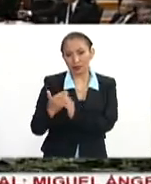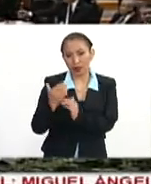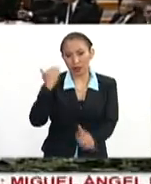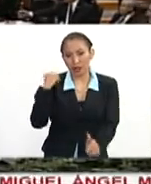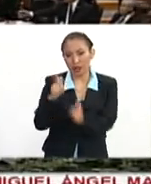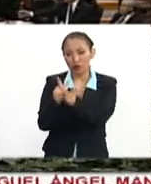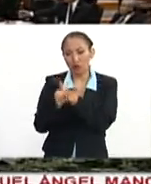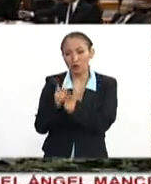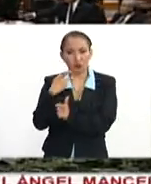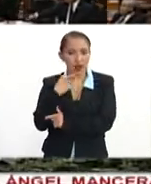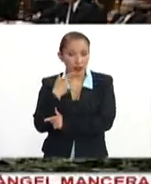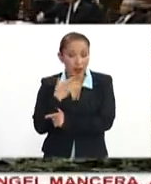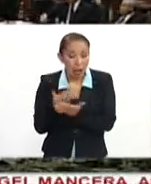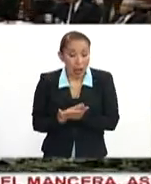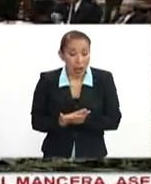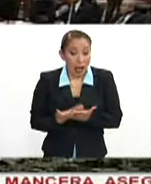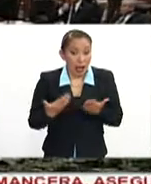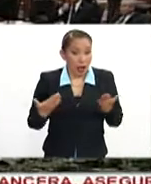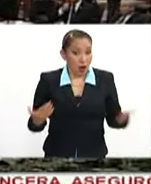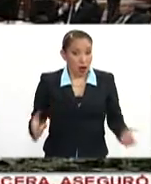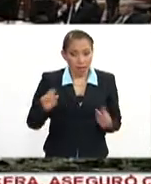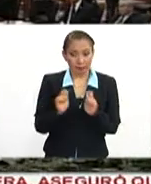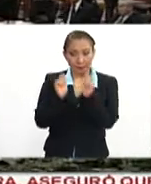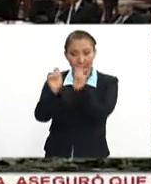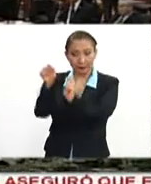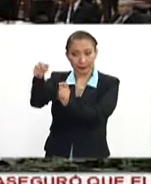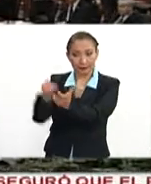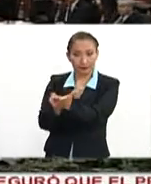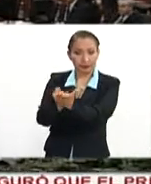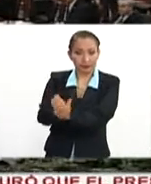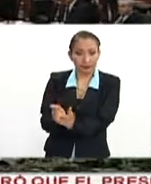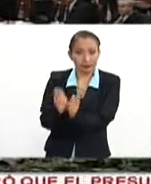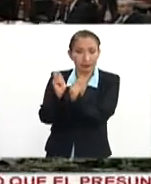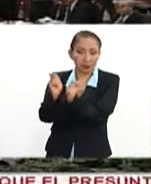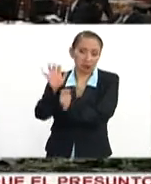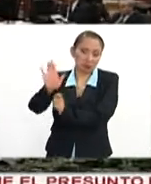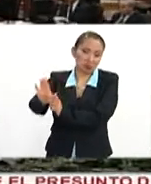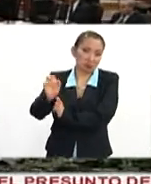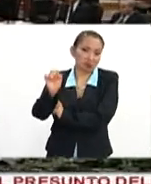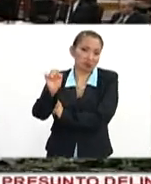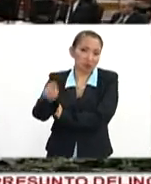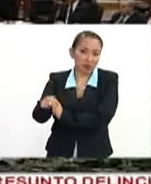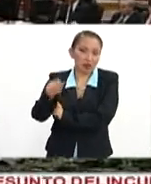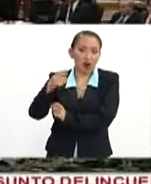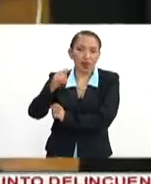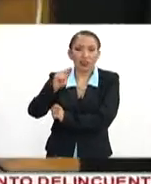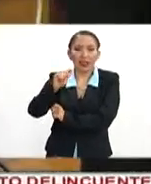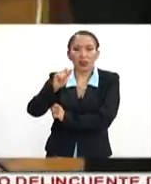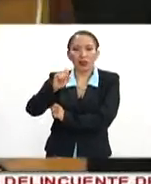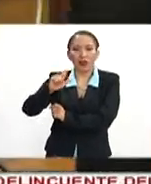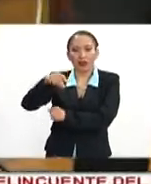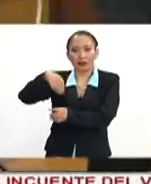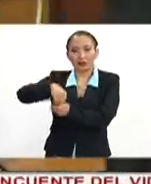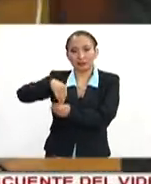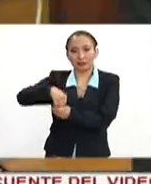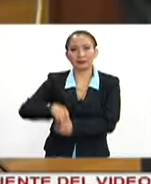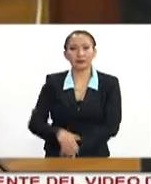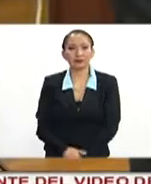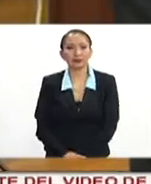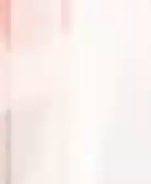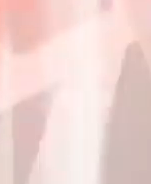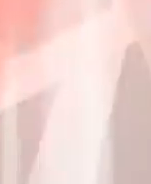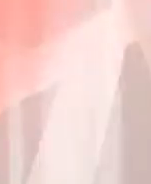y partidos políticos. Ahora la decisión está en manos precisamente del Tribunal Electoral.